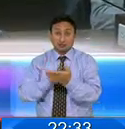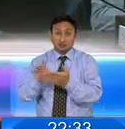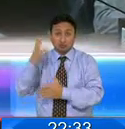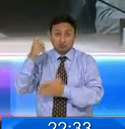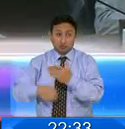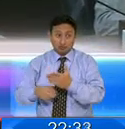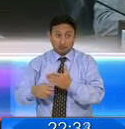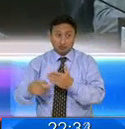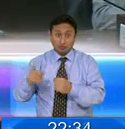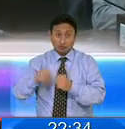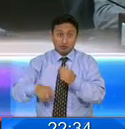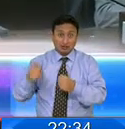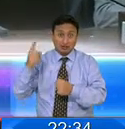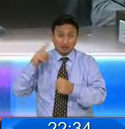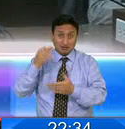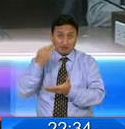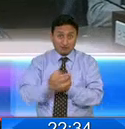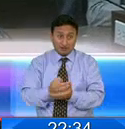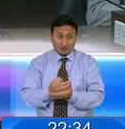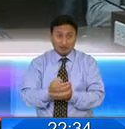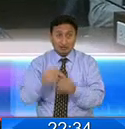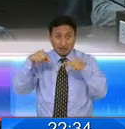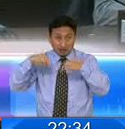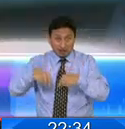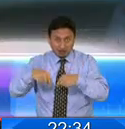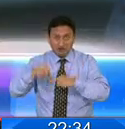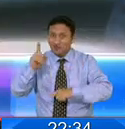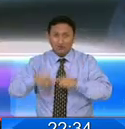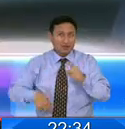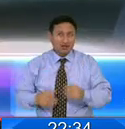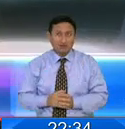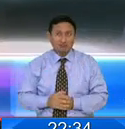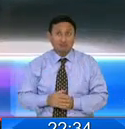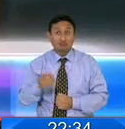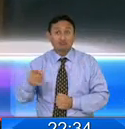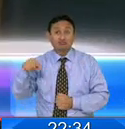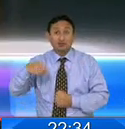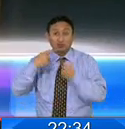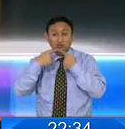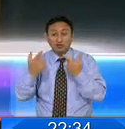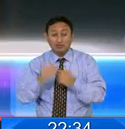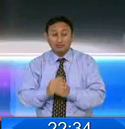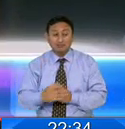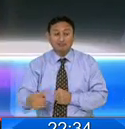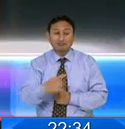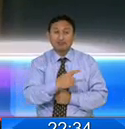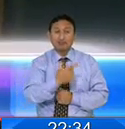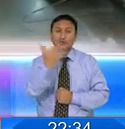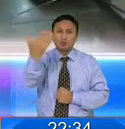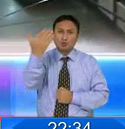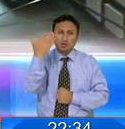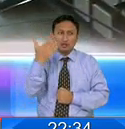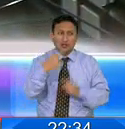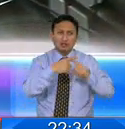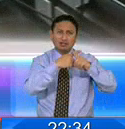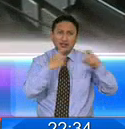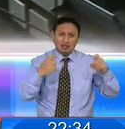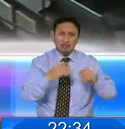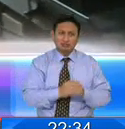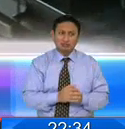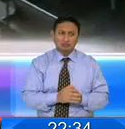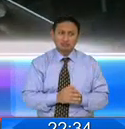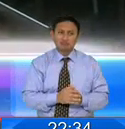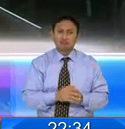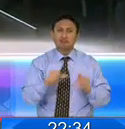por inasistencia a las sesiones, en este caso en particular, ya que han sido convocados por un alcalde removido y no se configura la causal